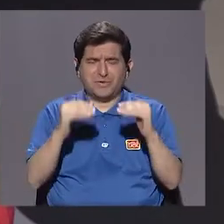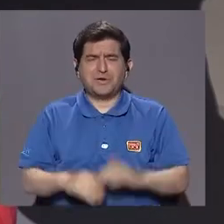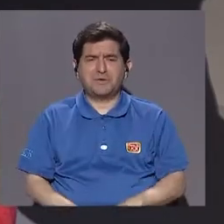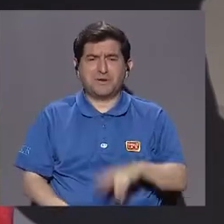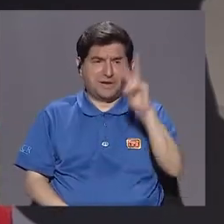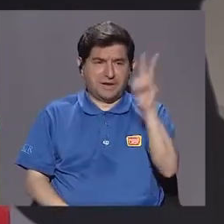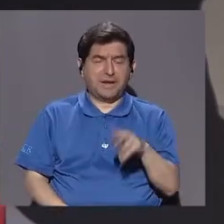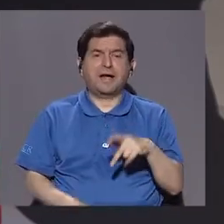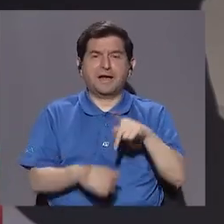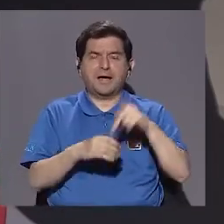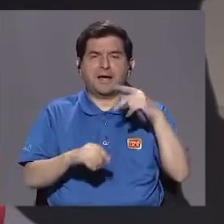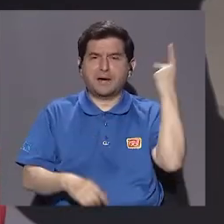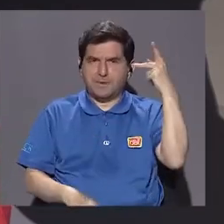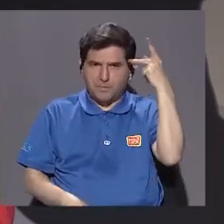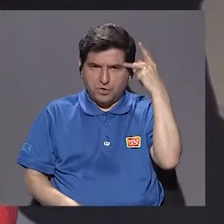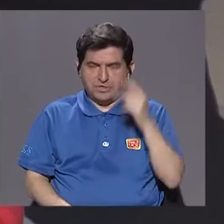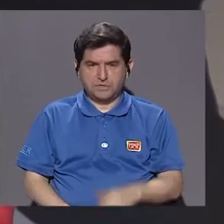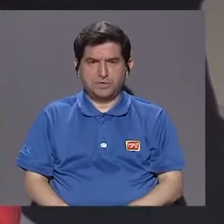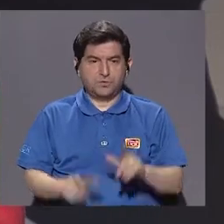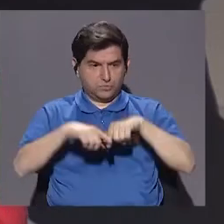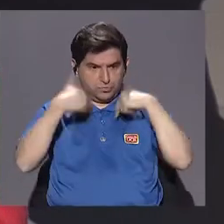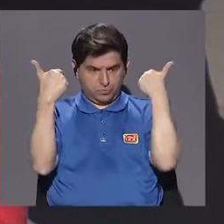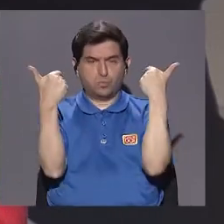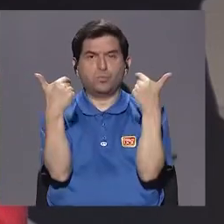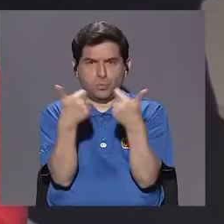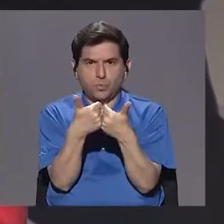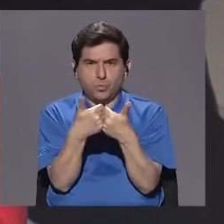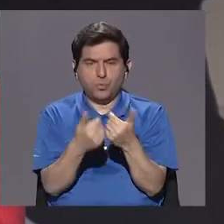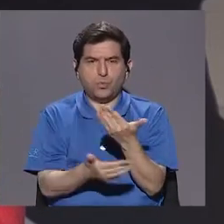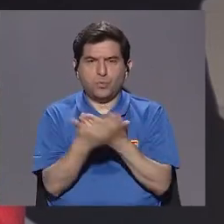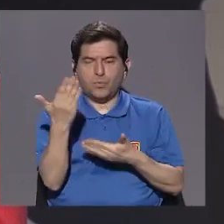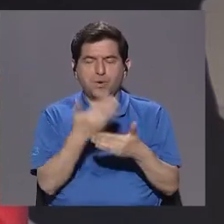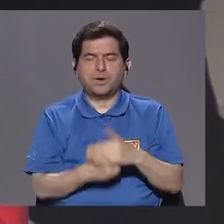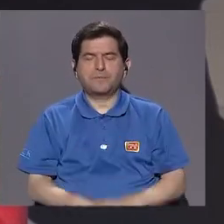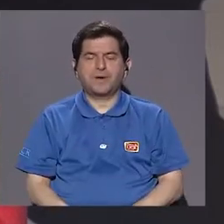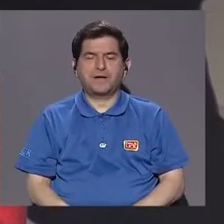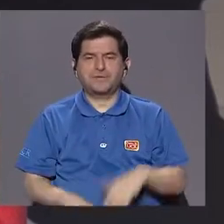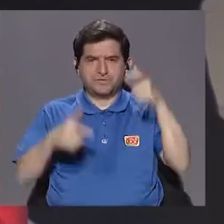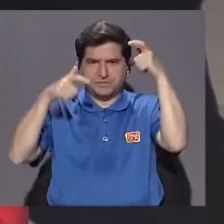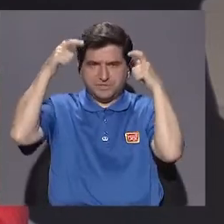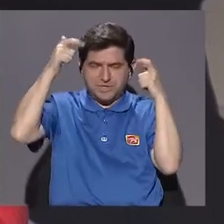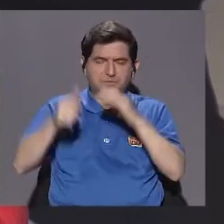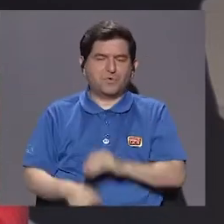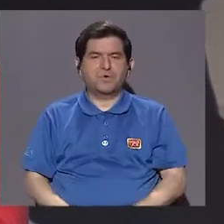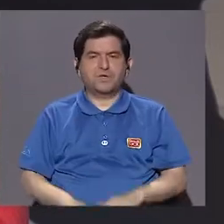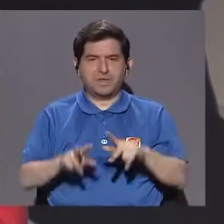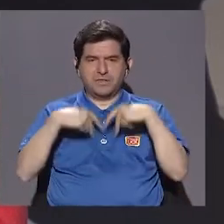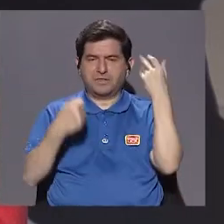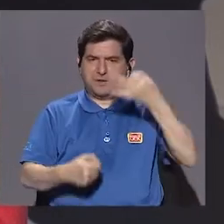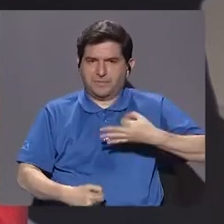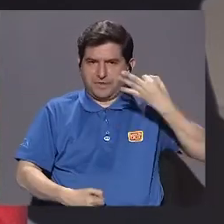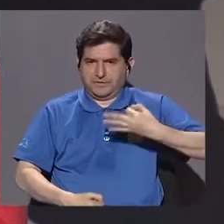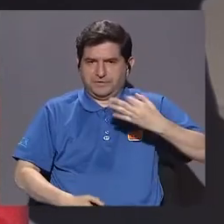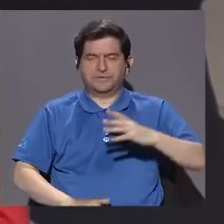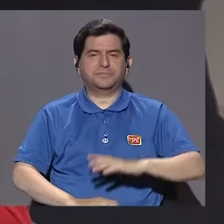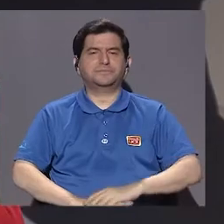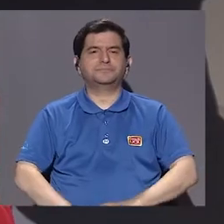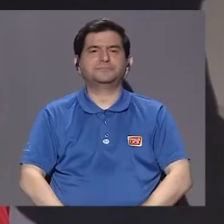políticos que se vuelven una fuerza en manos del chavismo y del oficialismo en ese momento